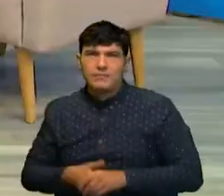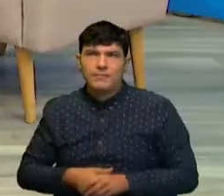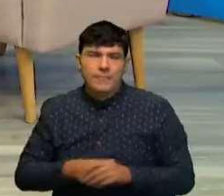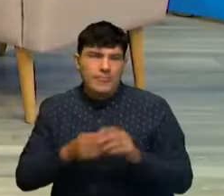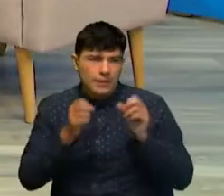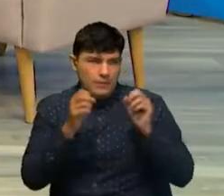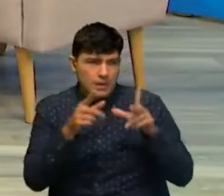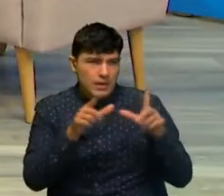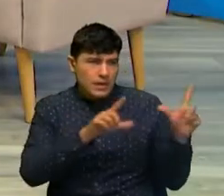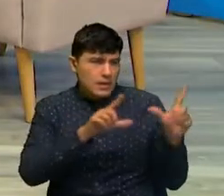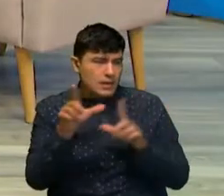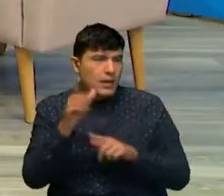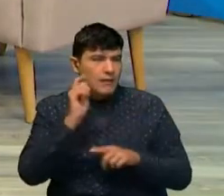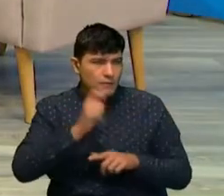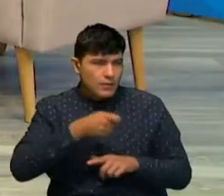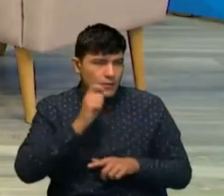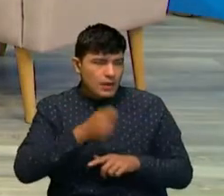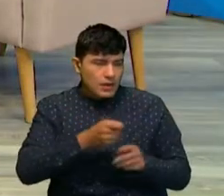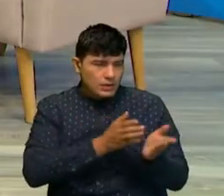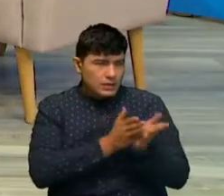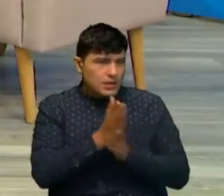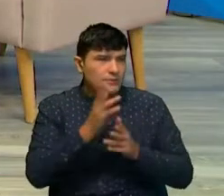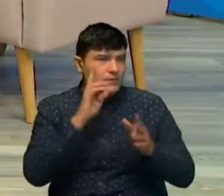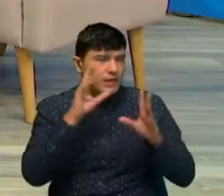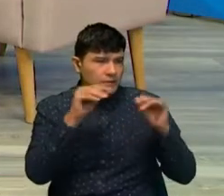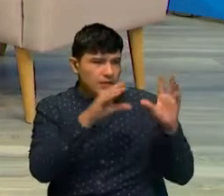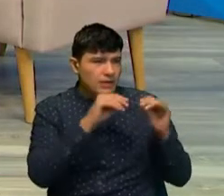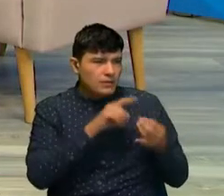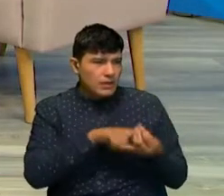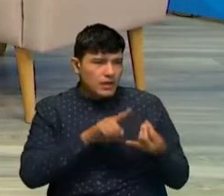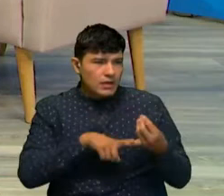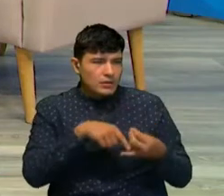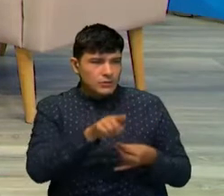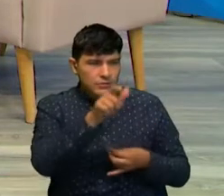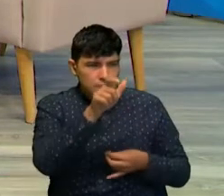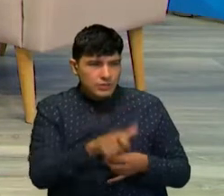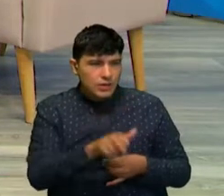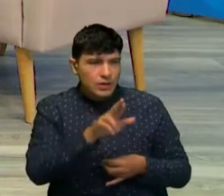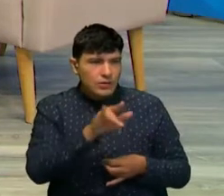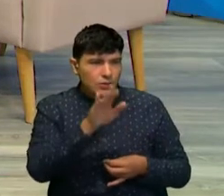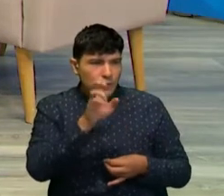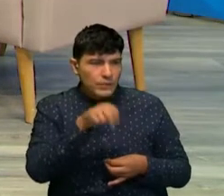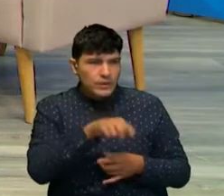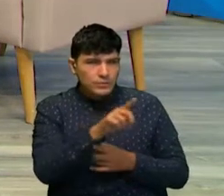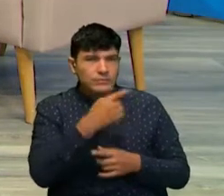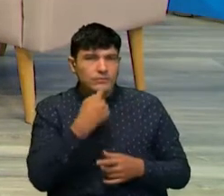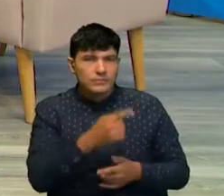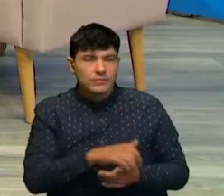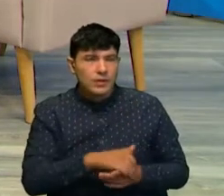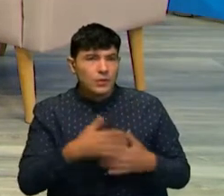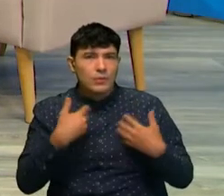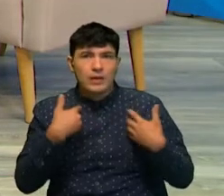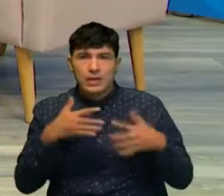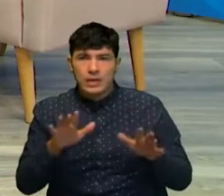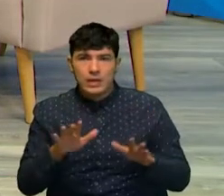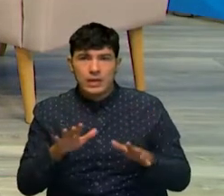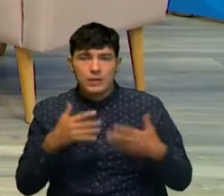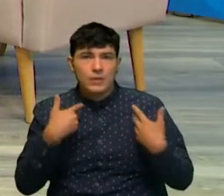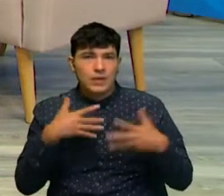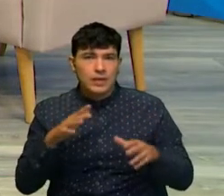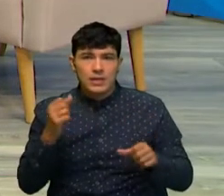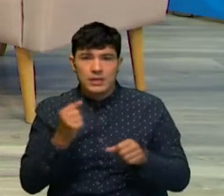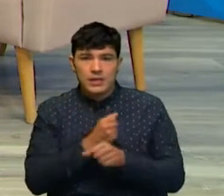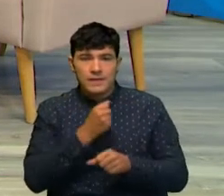Bueno, abogada, retomemos el caso de don Rubén, la situación que él nos estaba planteando desde el principio. Cualquier labor